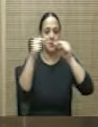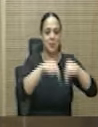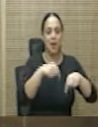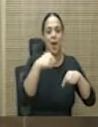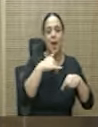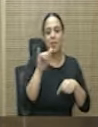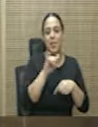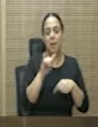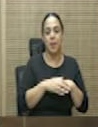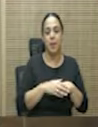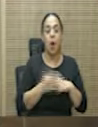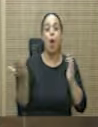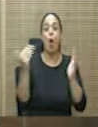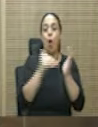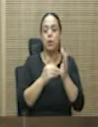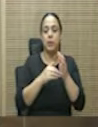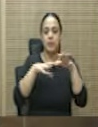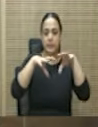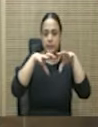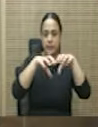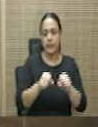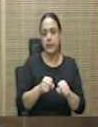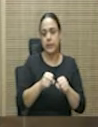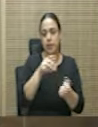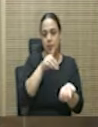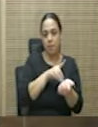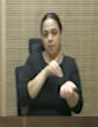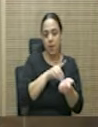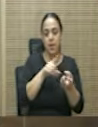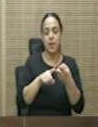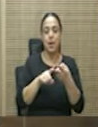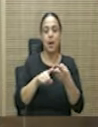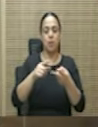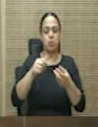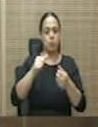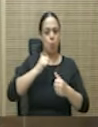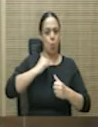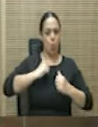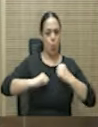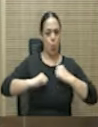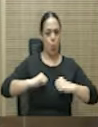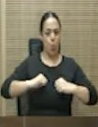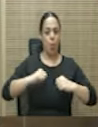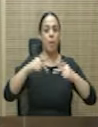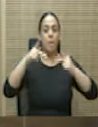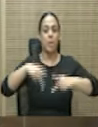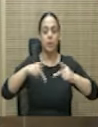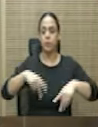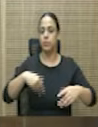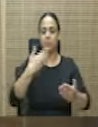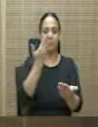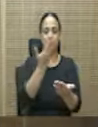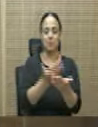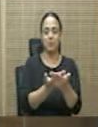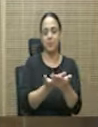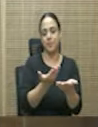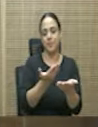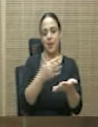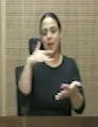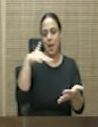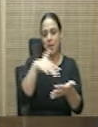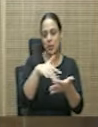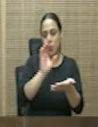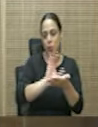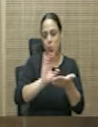de citas médicas e intervenciones quirúrgicas la no llegada de estudiantes a sus centros de estudios la ausencia de trabajadores